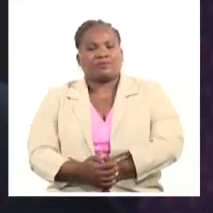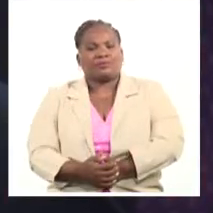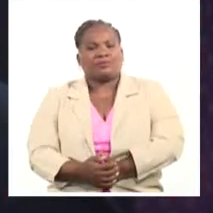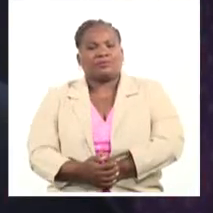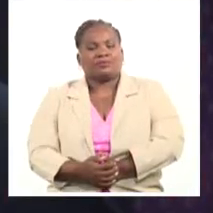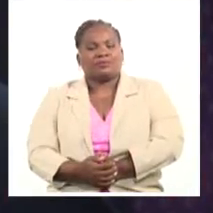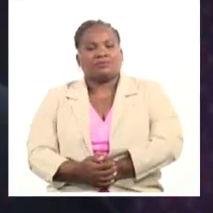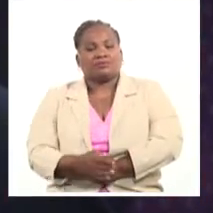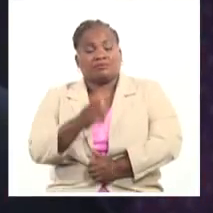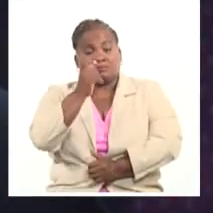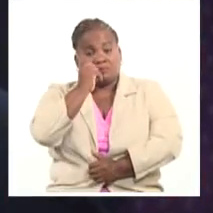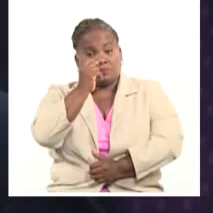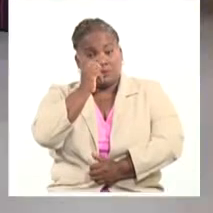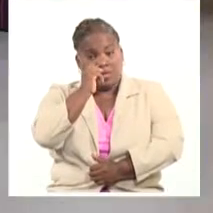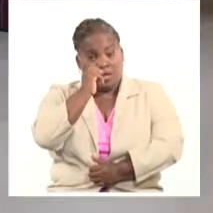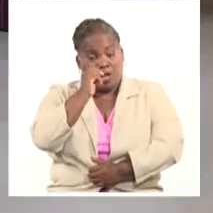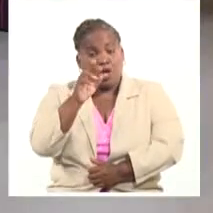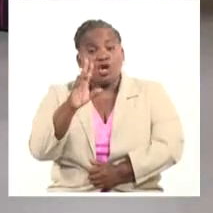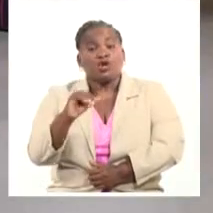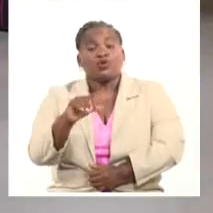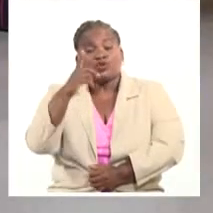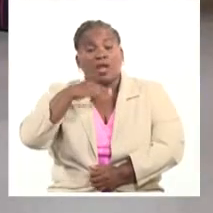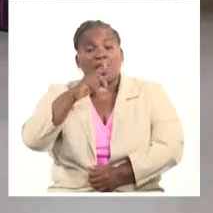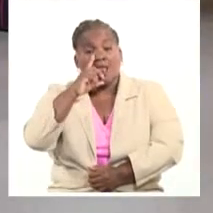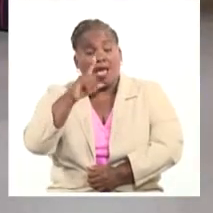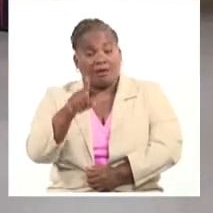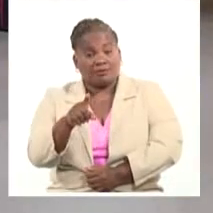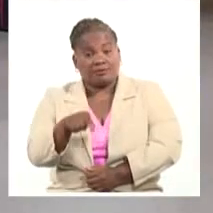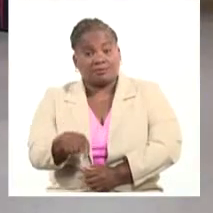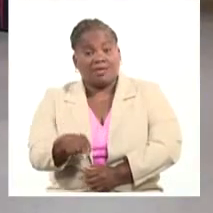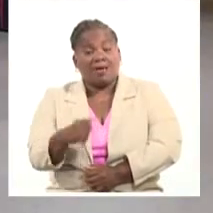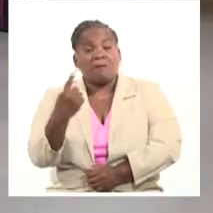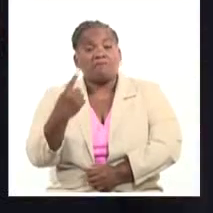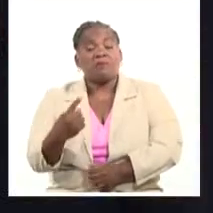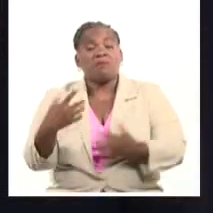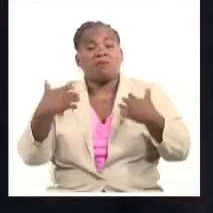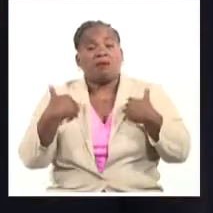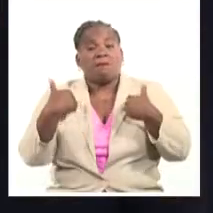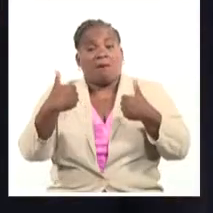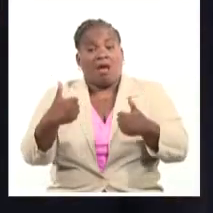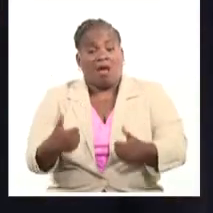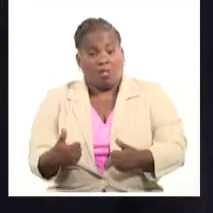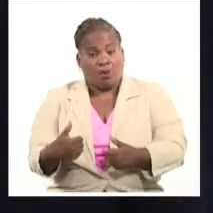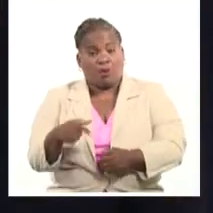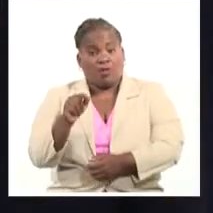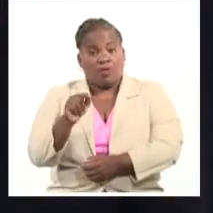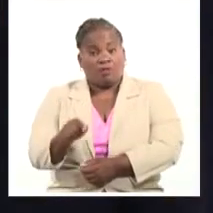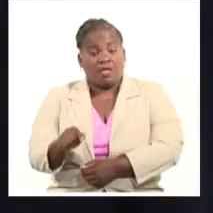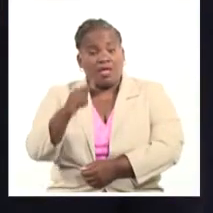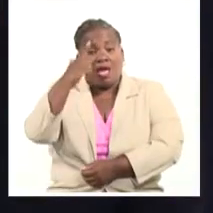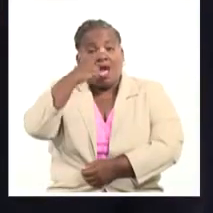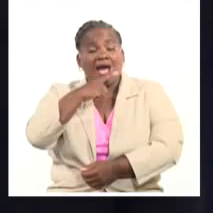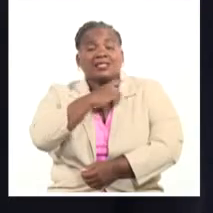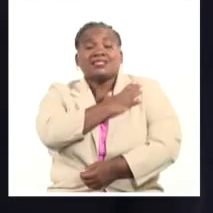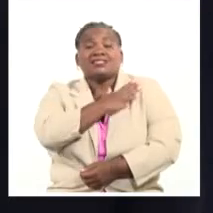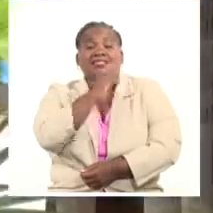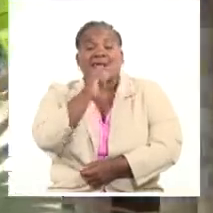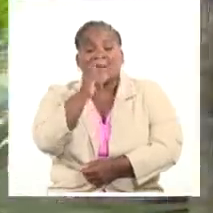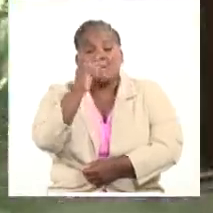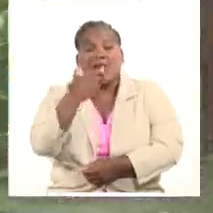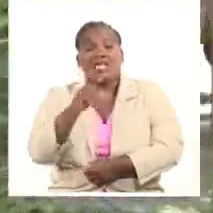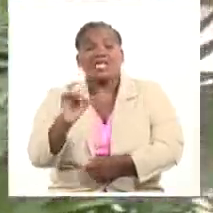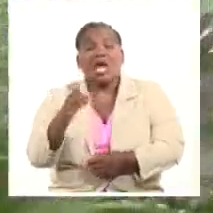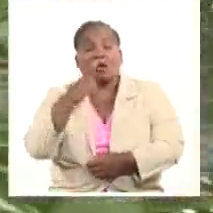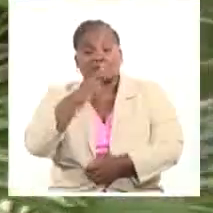El excelentísimo señor Ruslan Novruzoglu Zayev es el primer embajador residente de la República de Azerbaiyán en La Habana. Al recibir